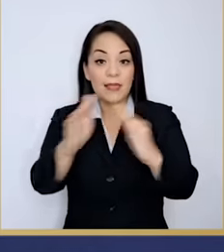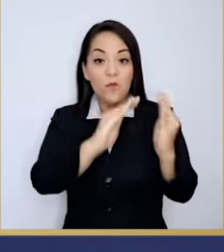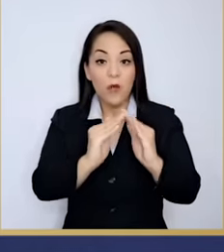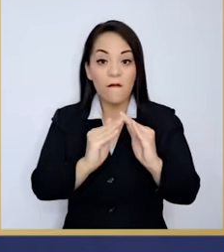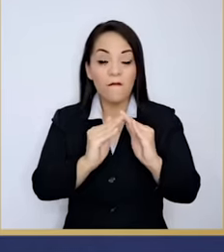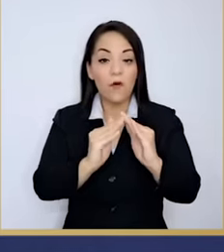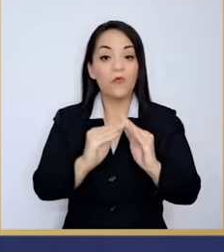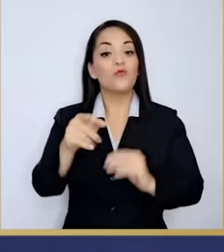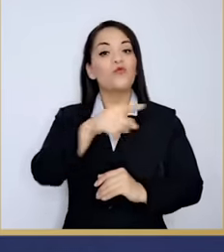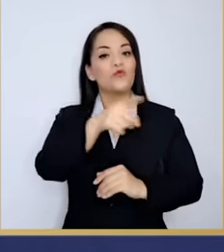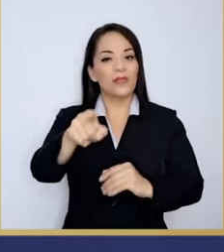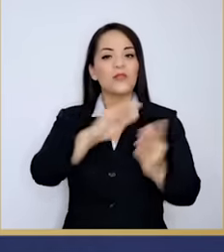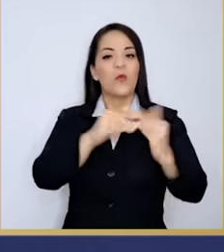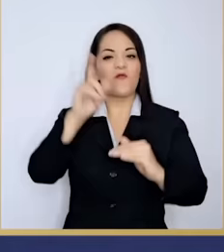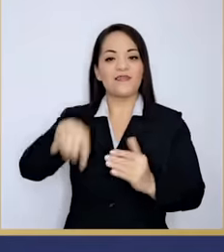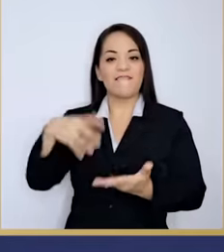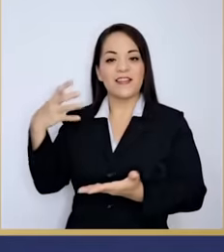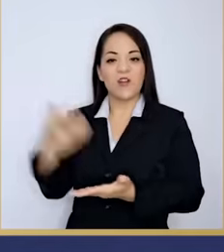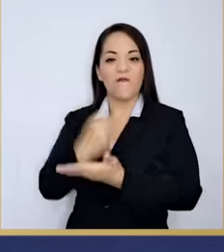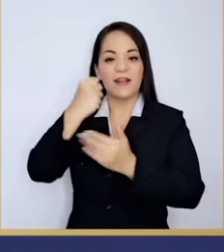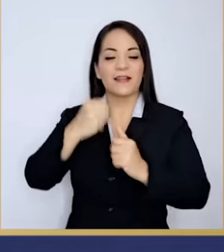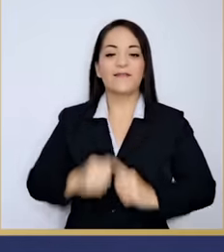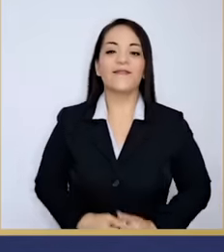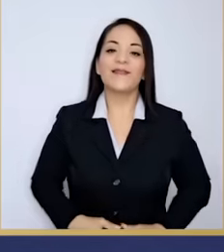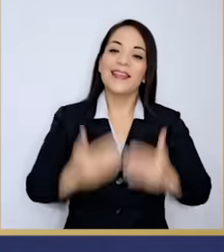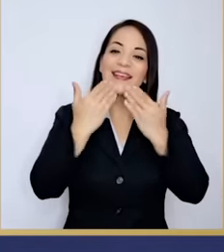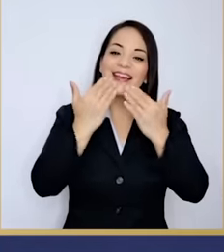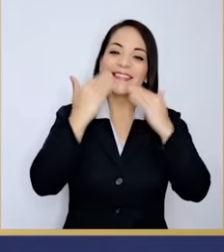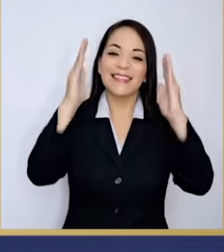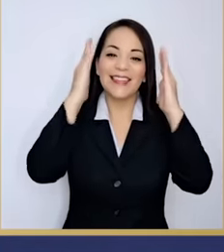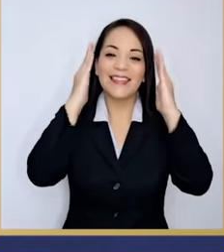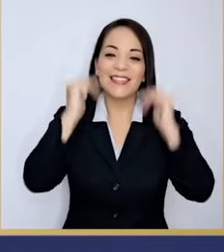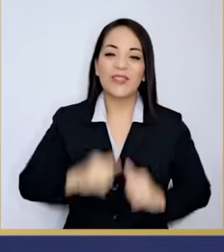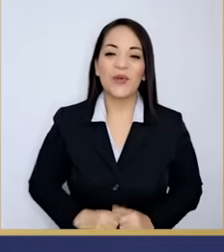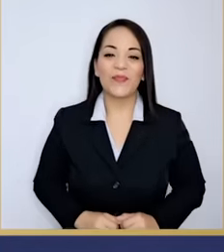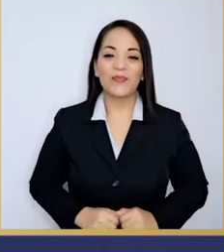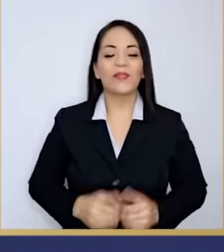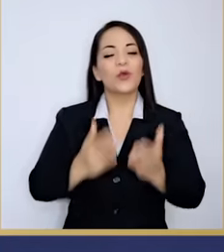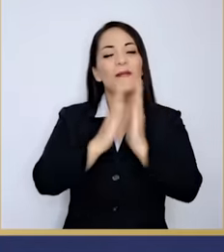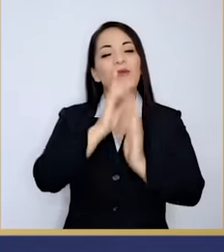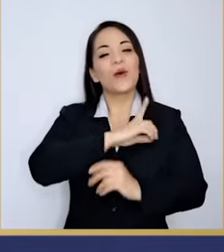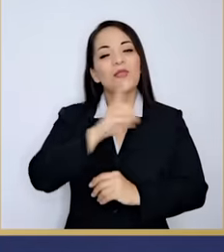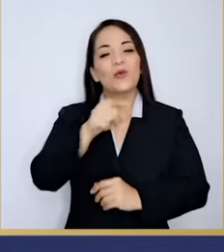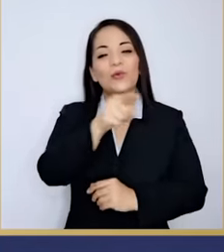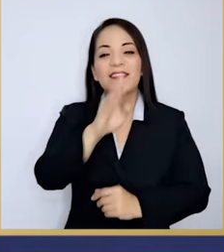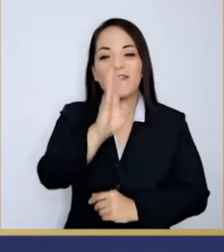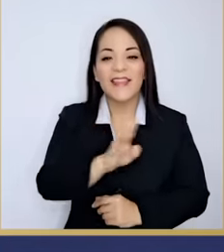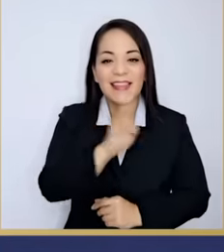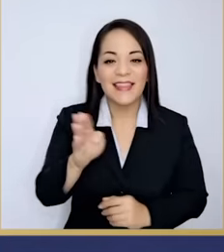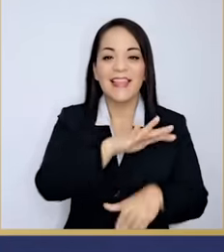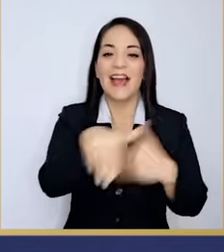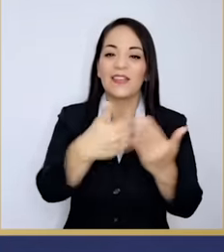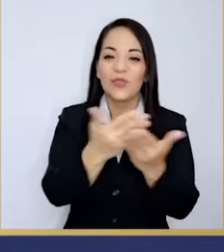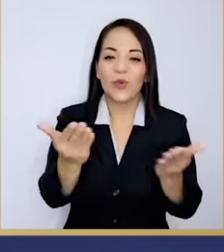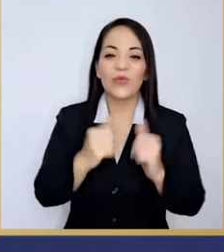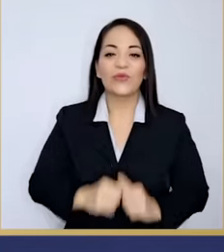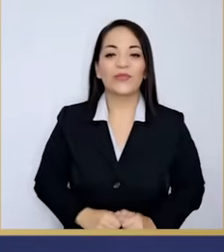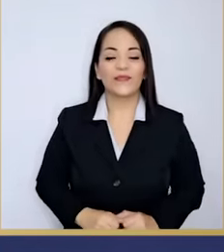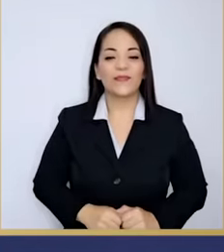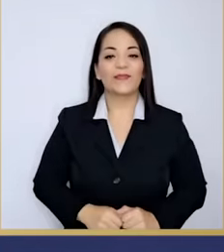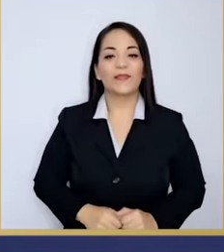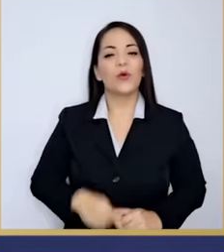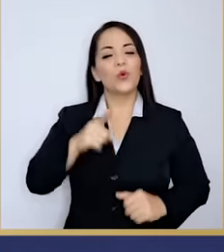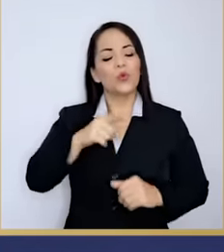ustedes, hay que cobrarla. Muchísimas gracias por su atención. Le pido a Dios que los bendiga a